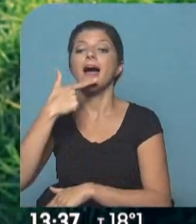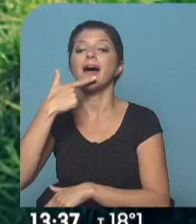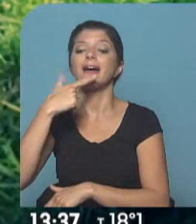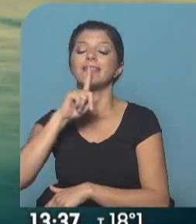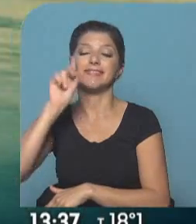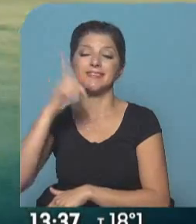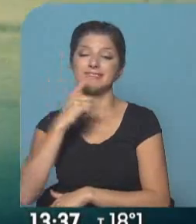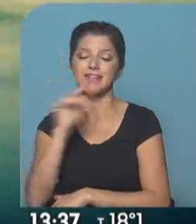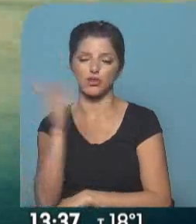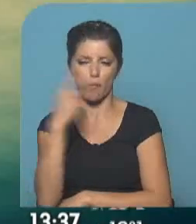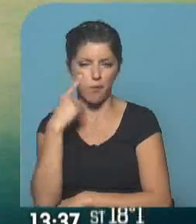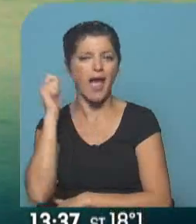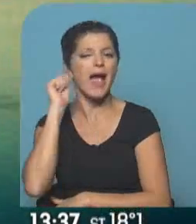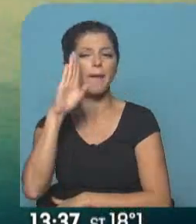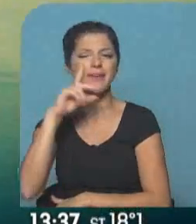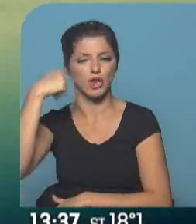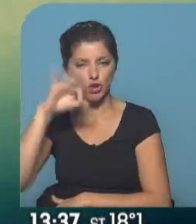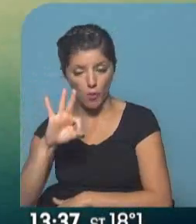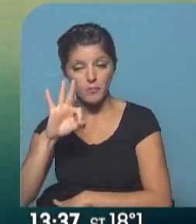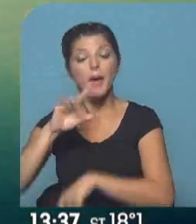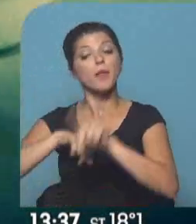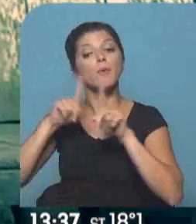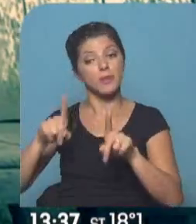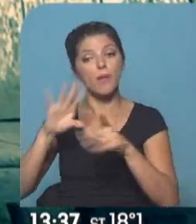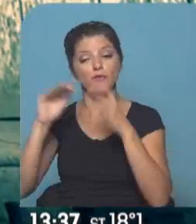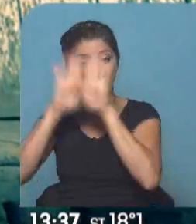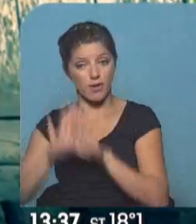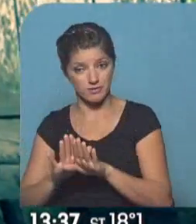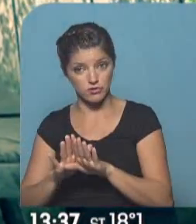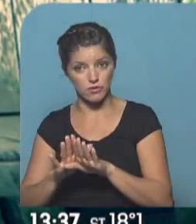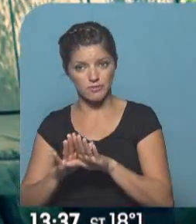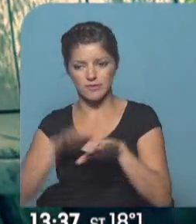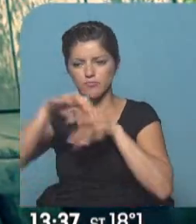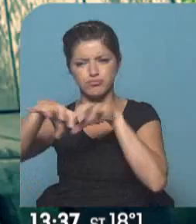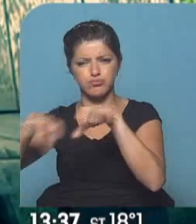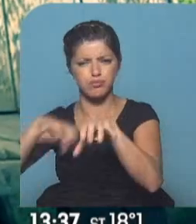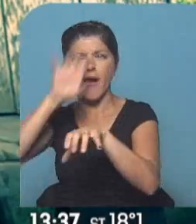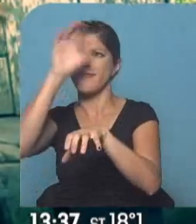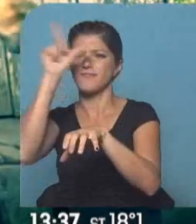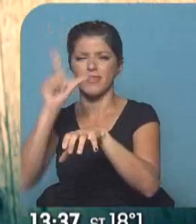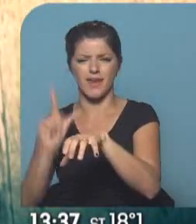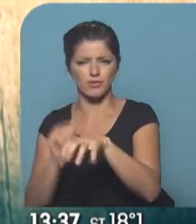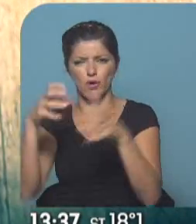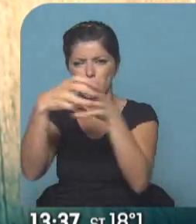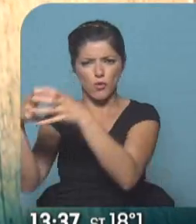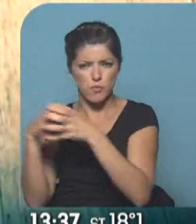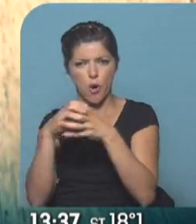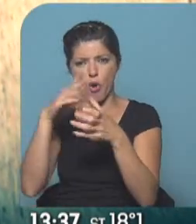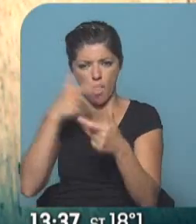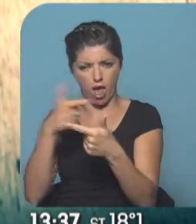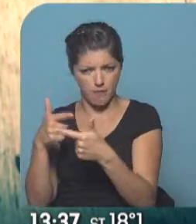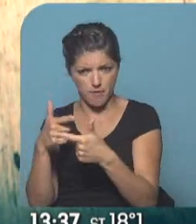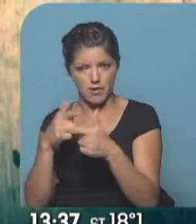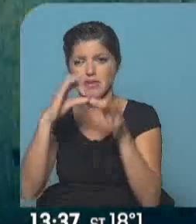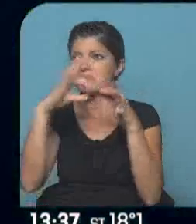en la práctica los diversos frentes en que se organiza la guerrilla son una suerte de federación de organizaciones armadas con relativa